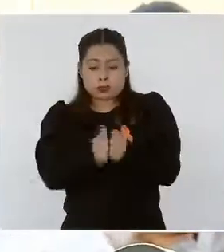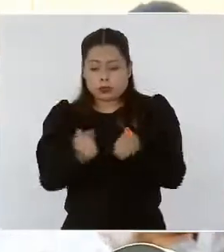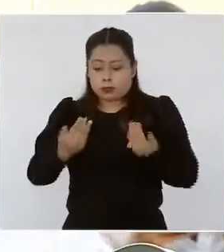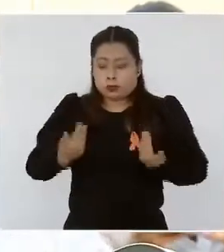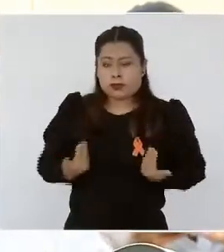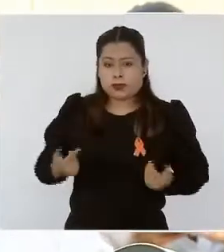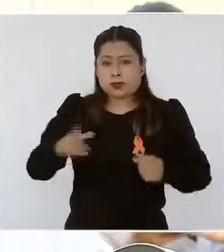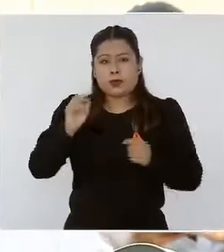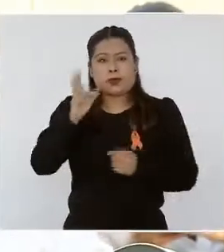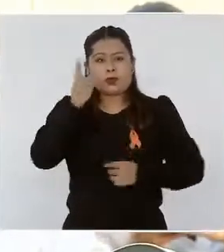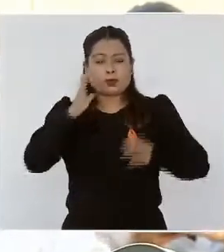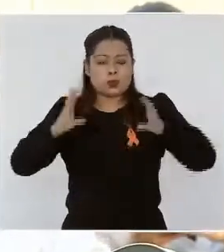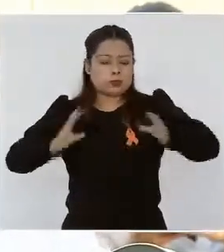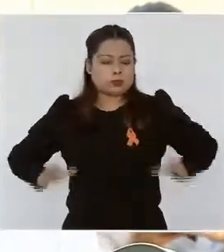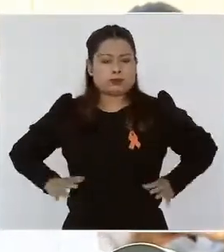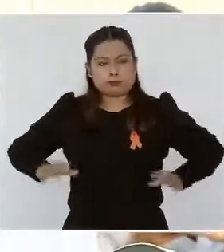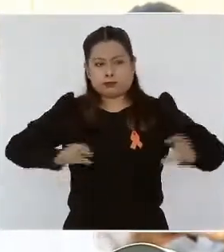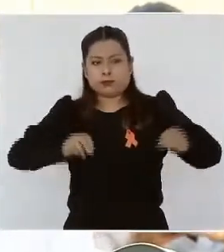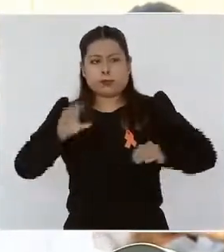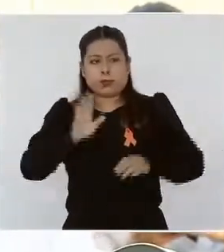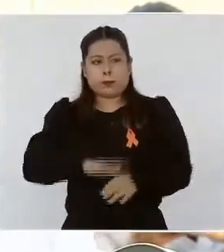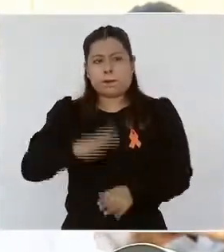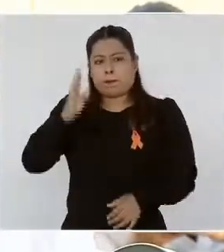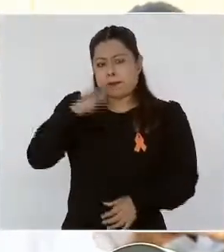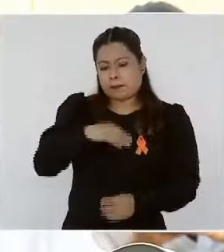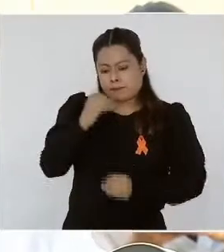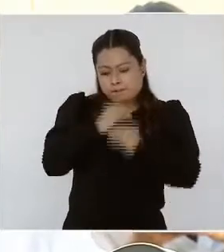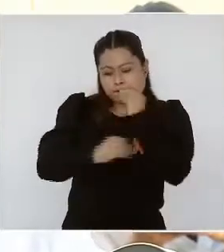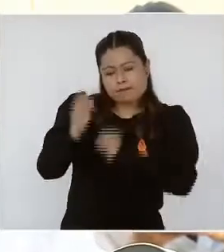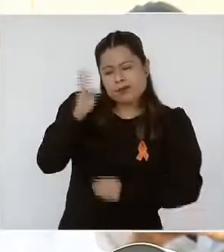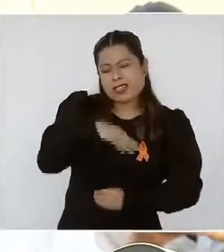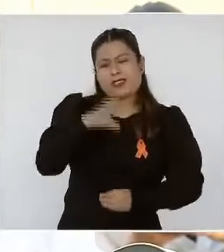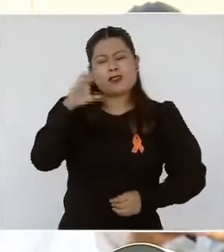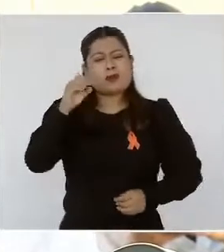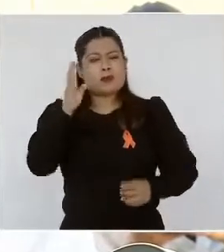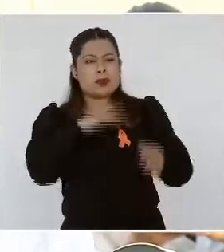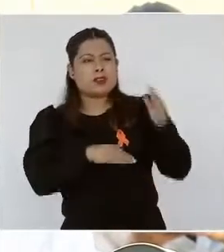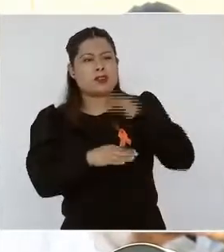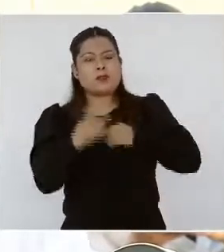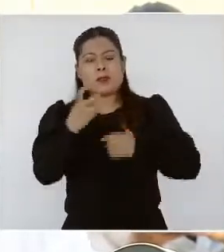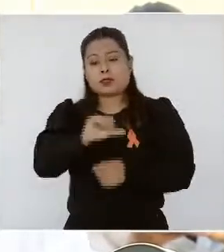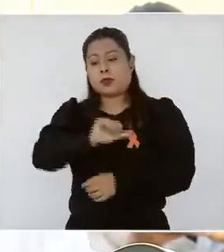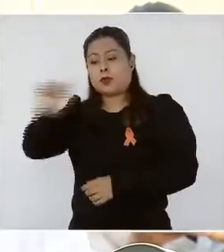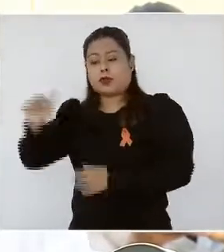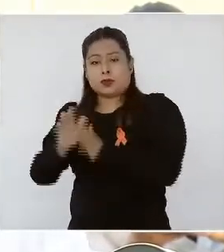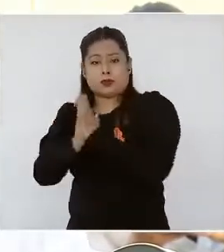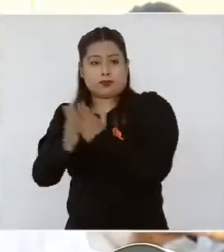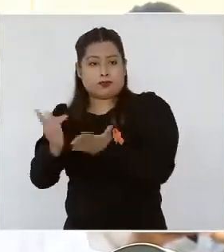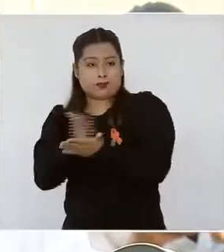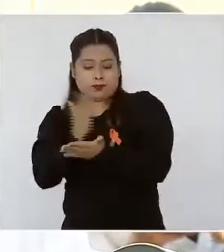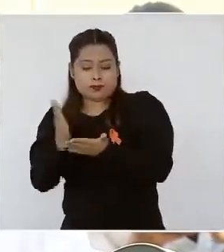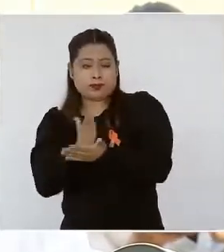no escuchar a nuestro cuerpo, cuando estábamos mal comiendo, cuando estábamos mal. Por eso también otro libro